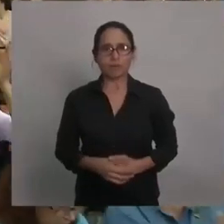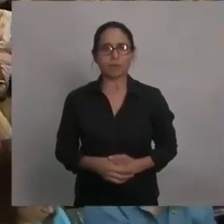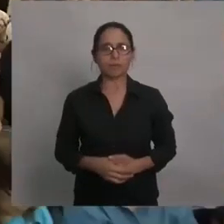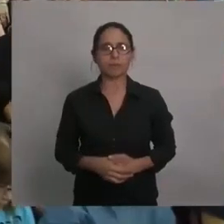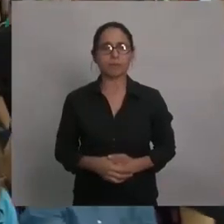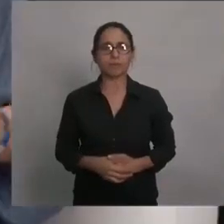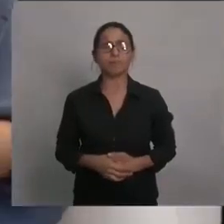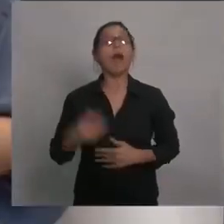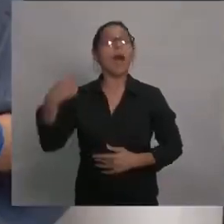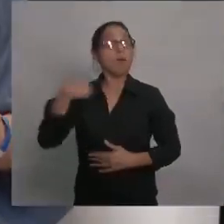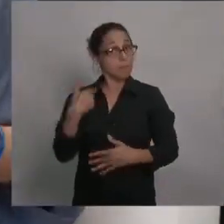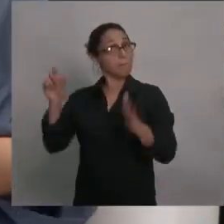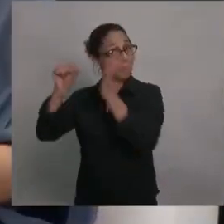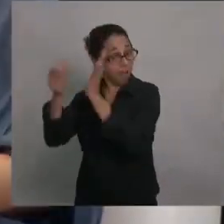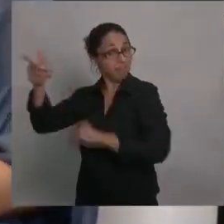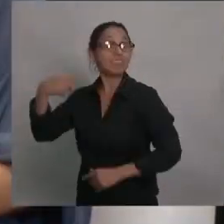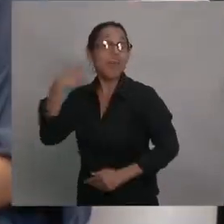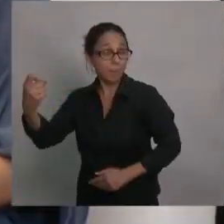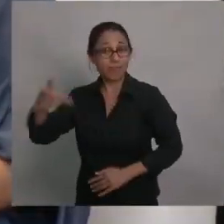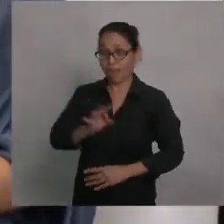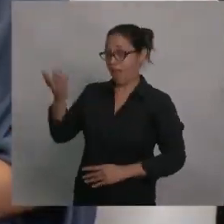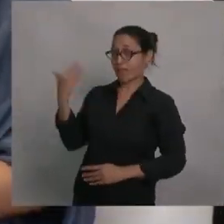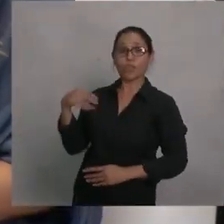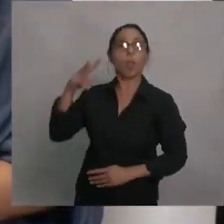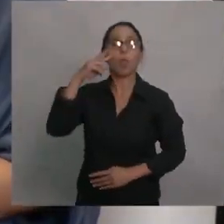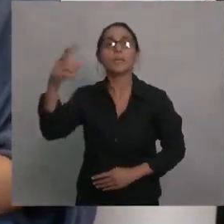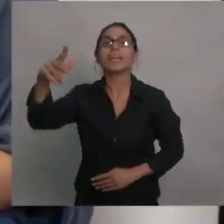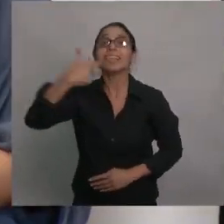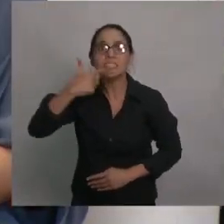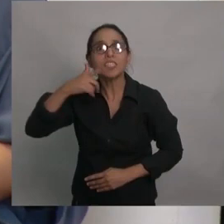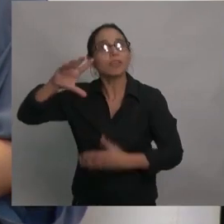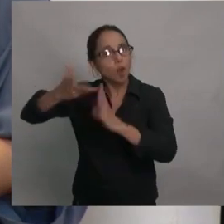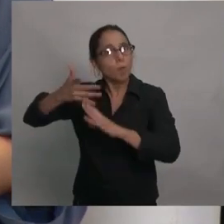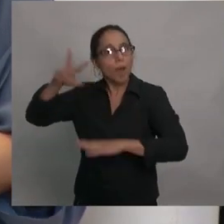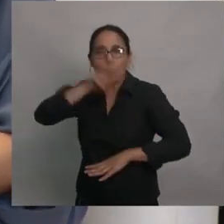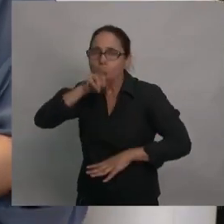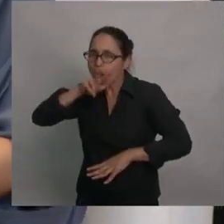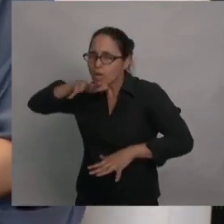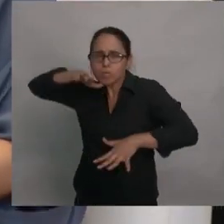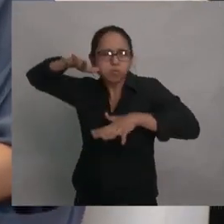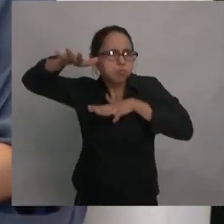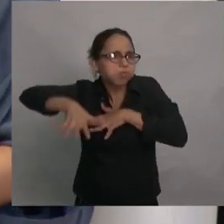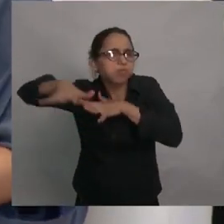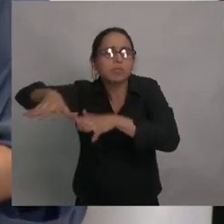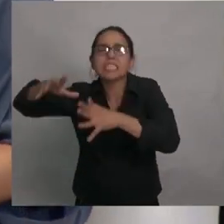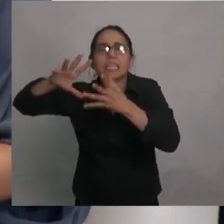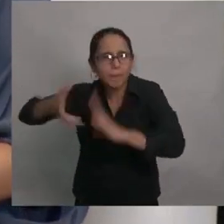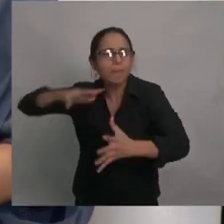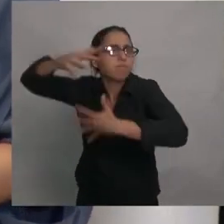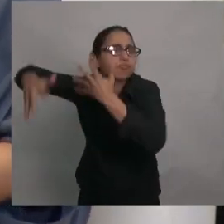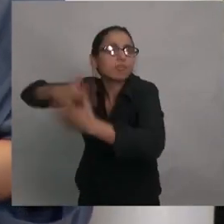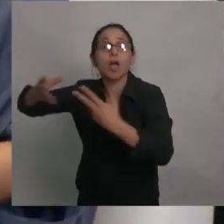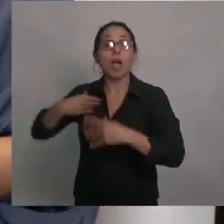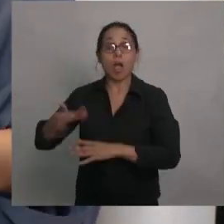Y en España, mi país, en 2017 hubo un desborde feminista y en 2018 fuimos a una